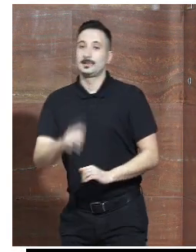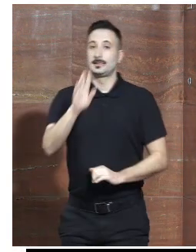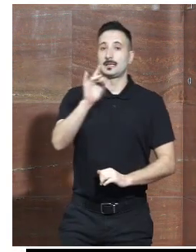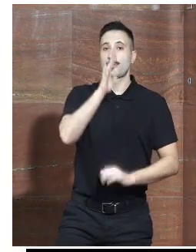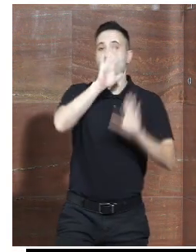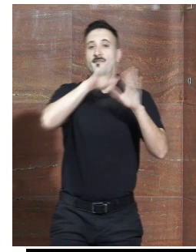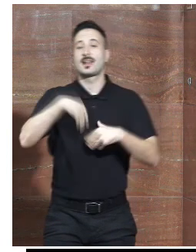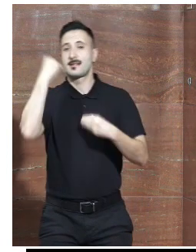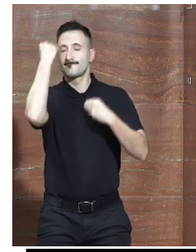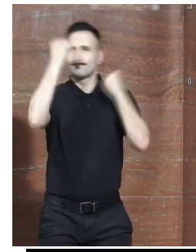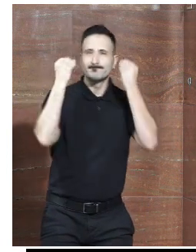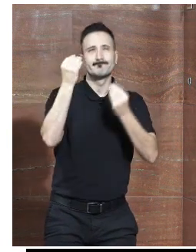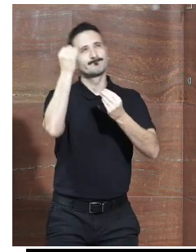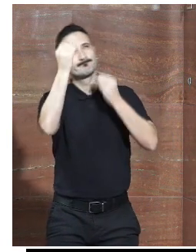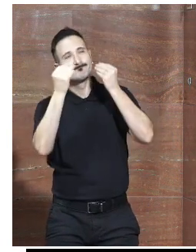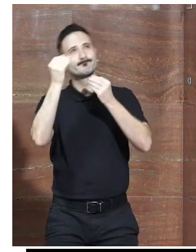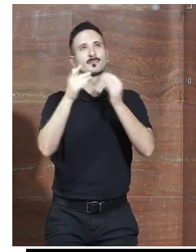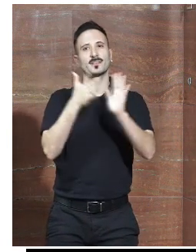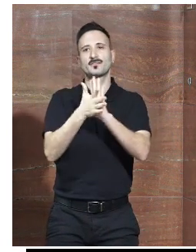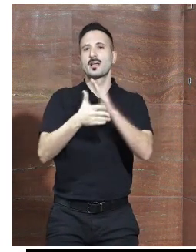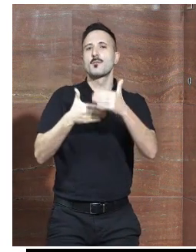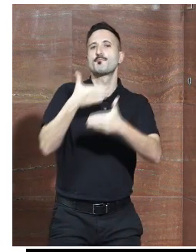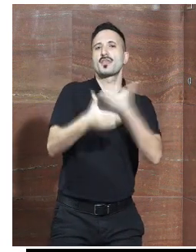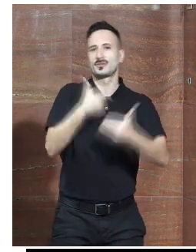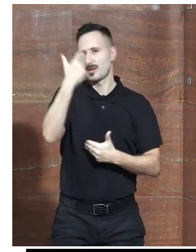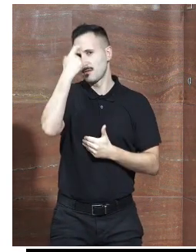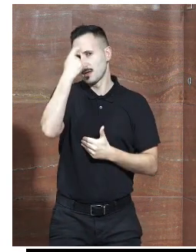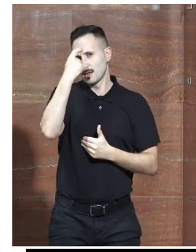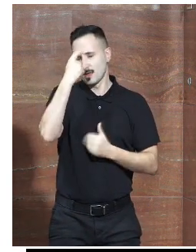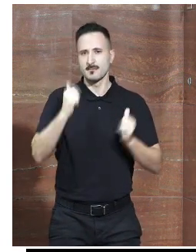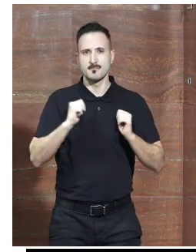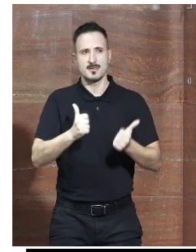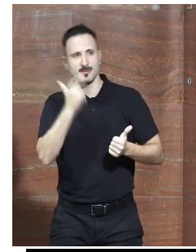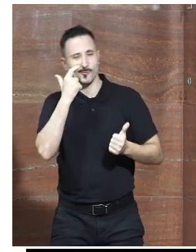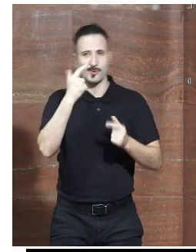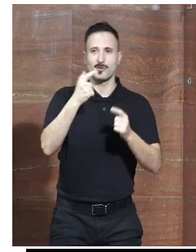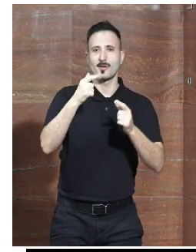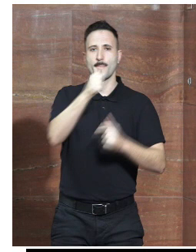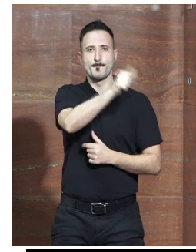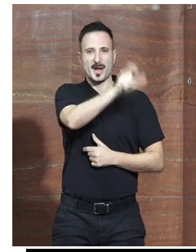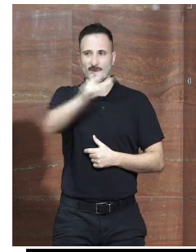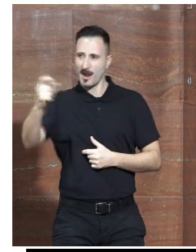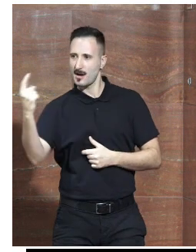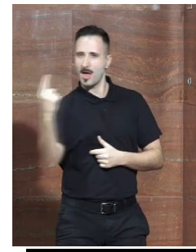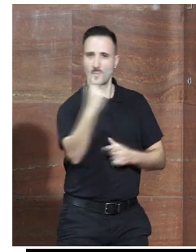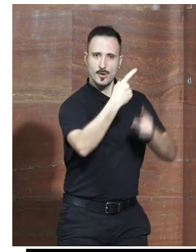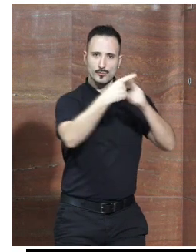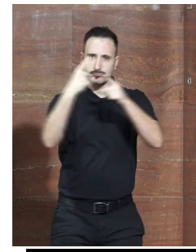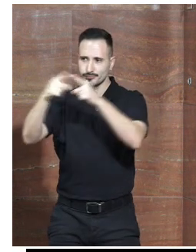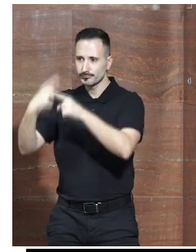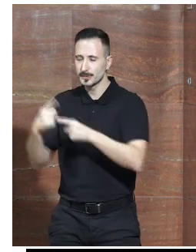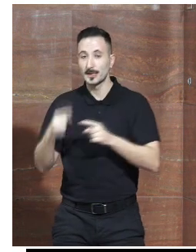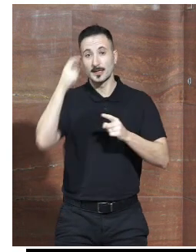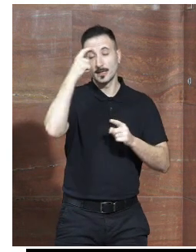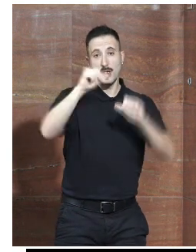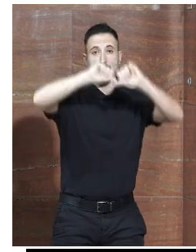plantear... es el proceso mental, ¿no? Que es diferente en cada individuo, en cada persona. Y esa